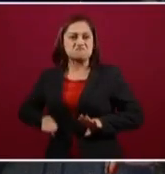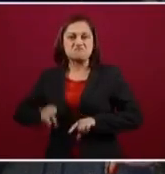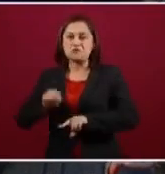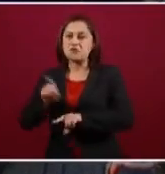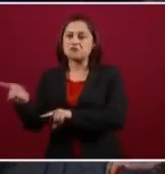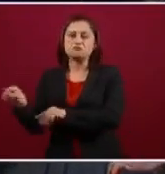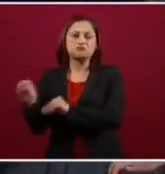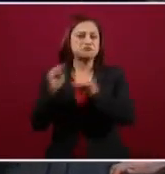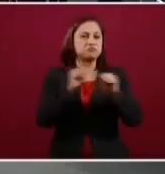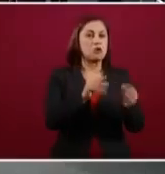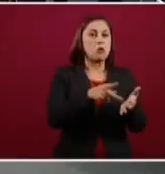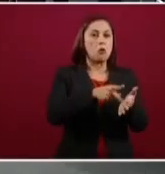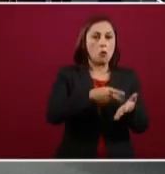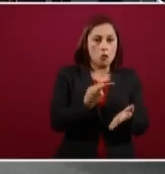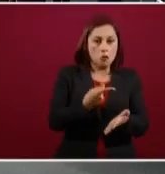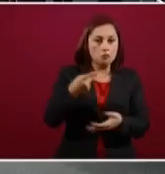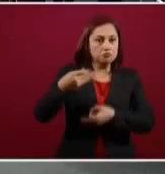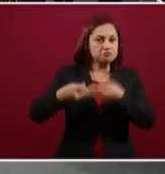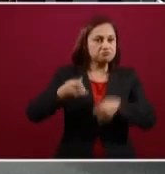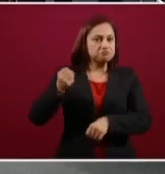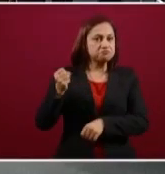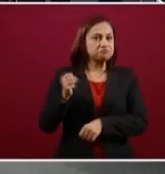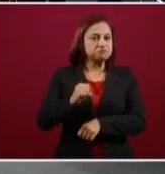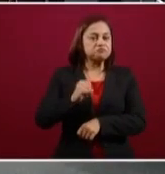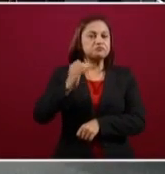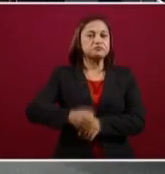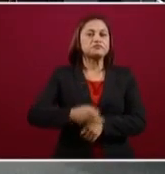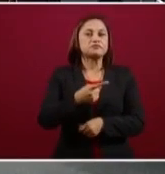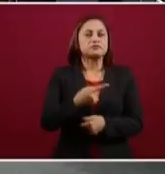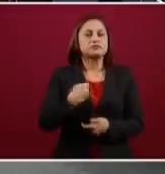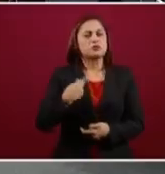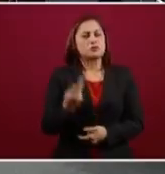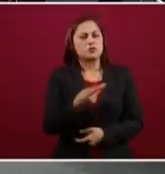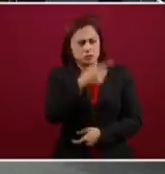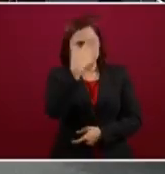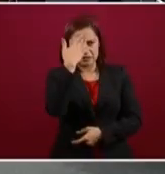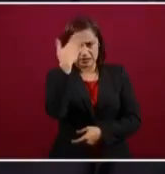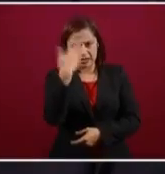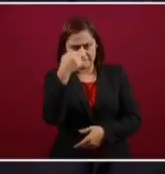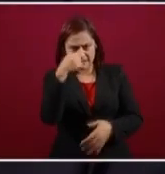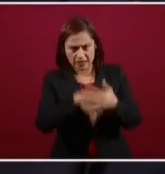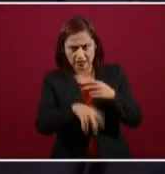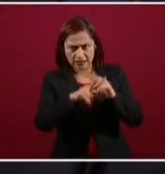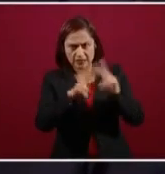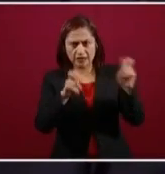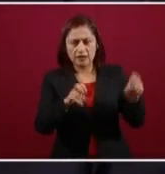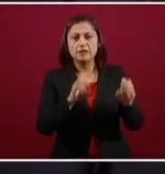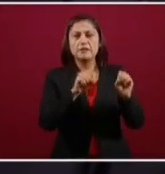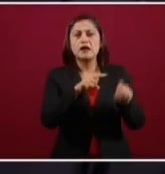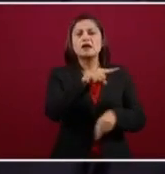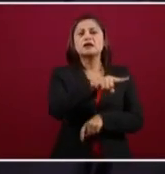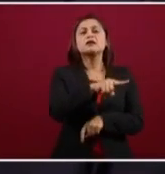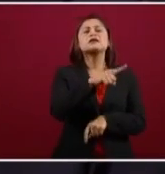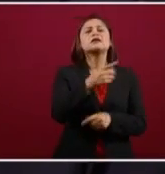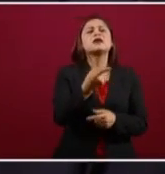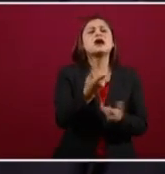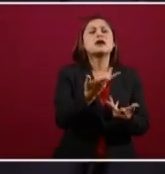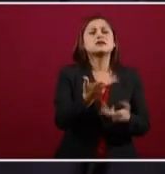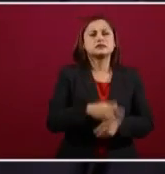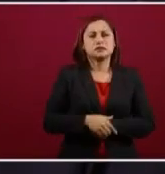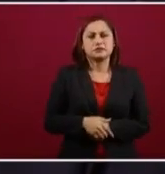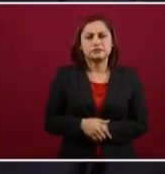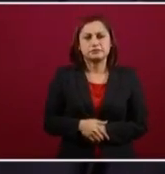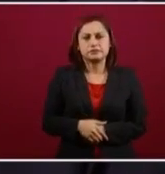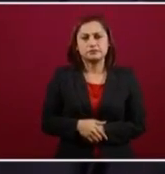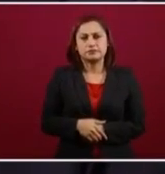A ver si usted estaba enterado y qué se va a hacer en estos casos. Si hay un delito y hay pruebas, se tiene que